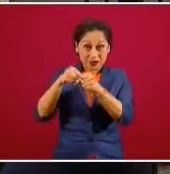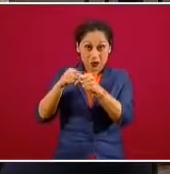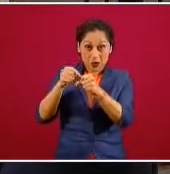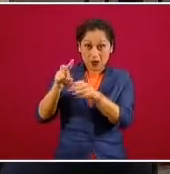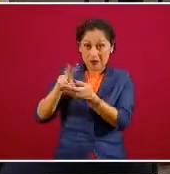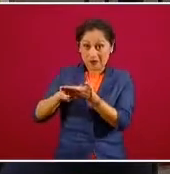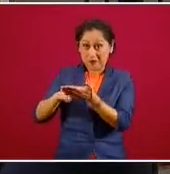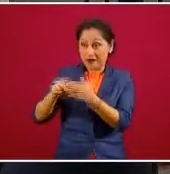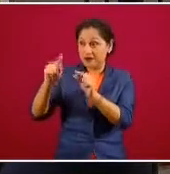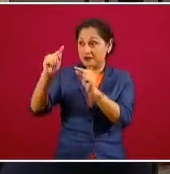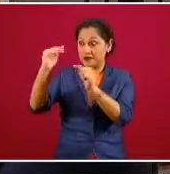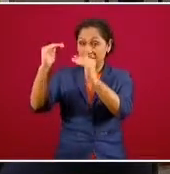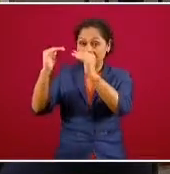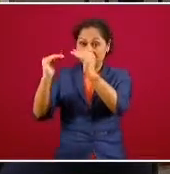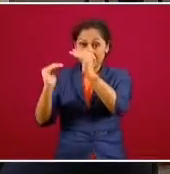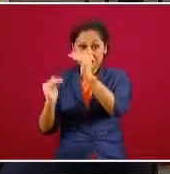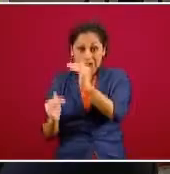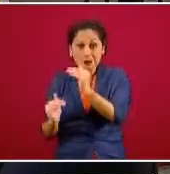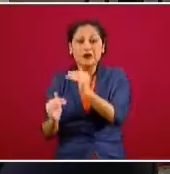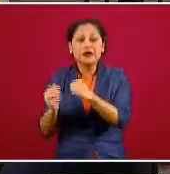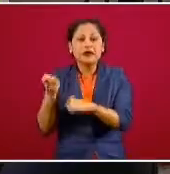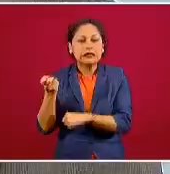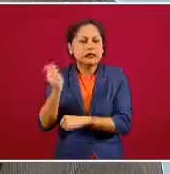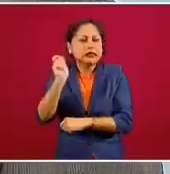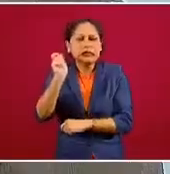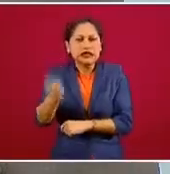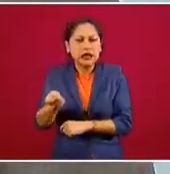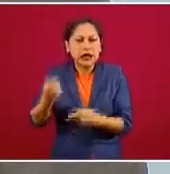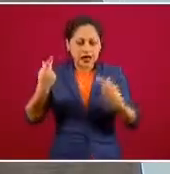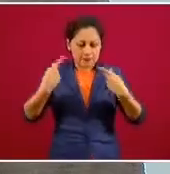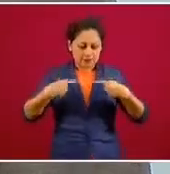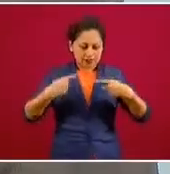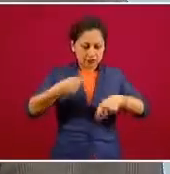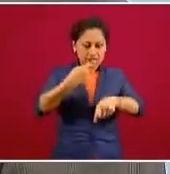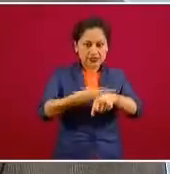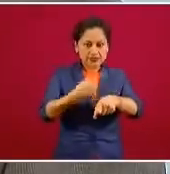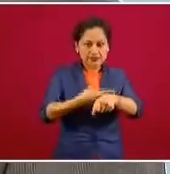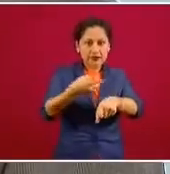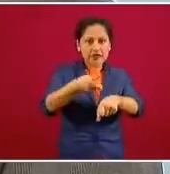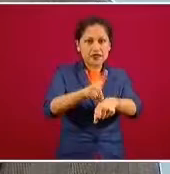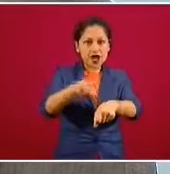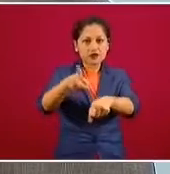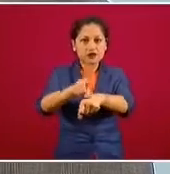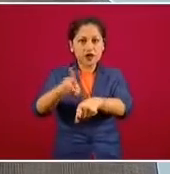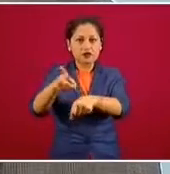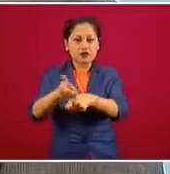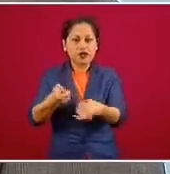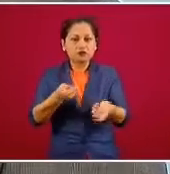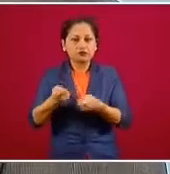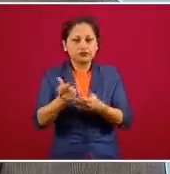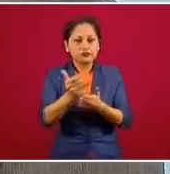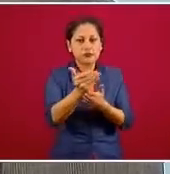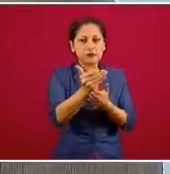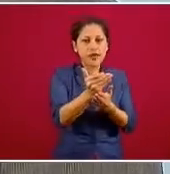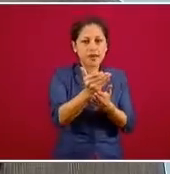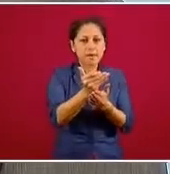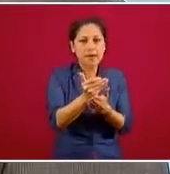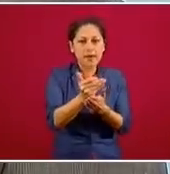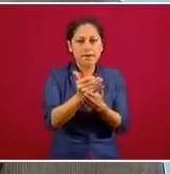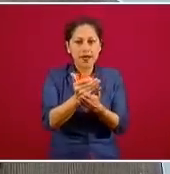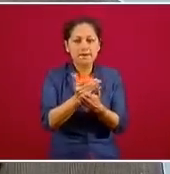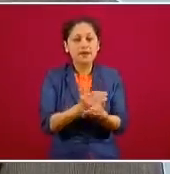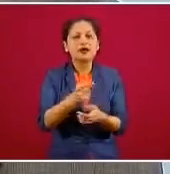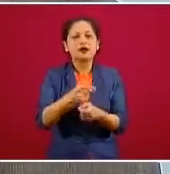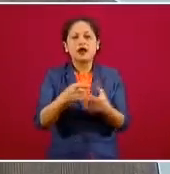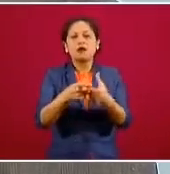la cantidad de personas enfermas por día sea menor. Y esto es extremadamente importante porque,